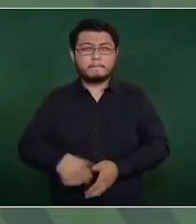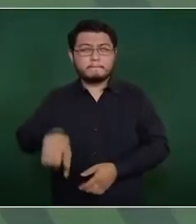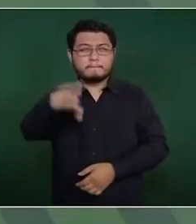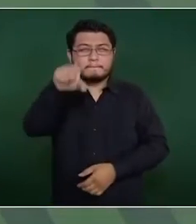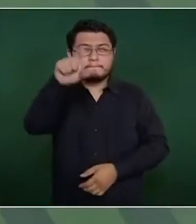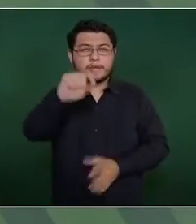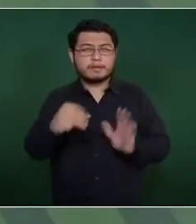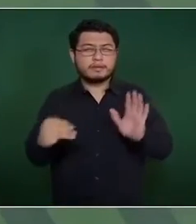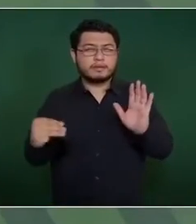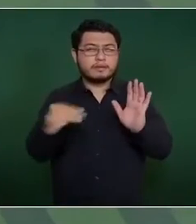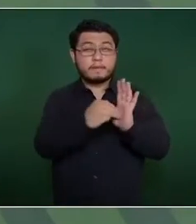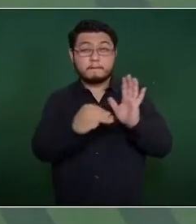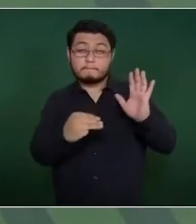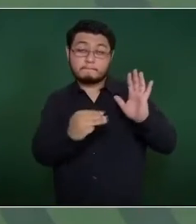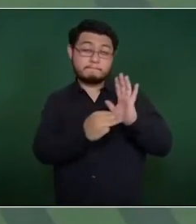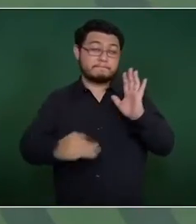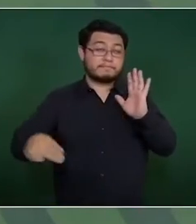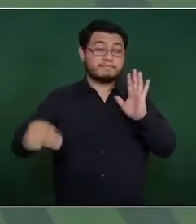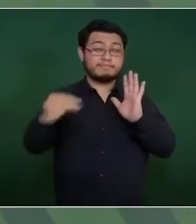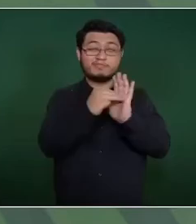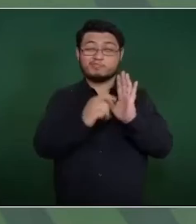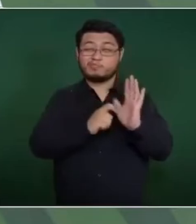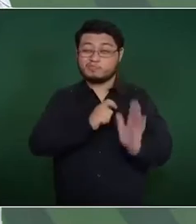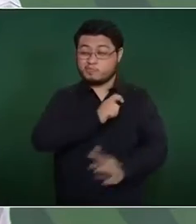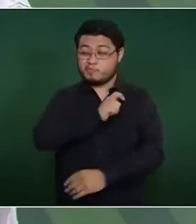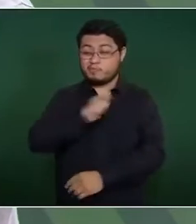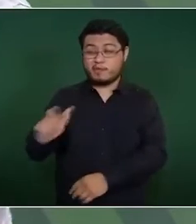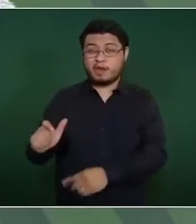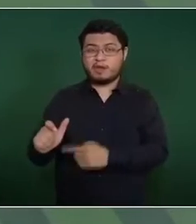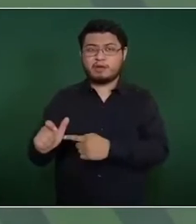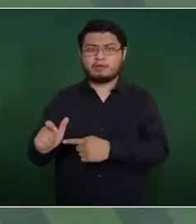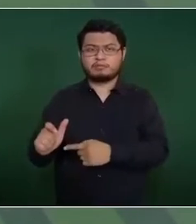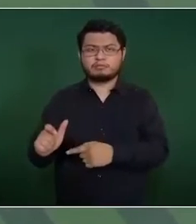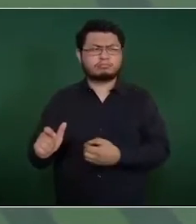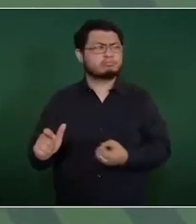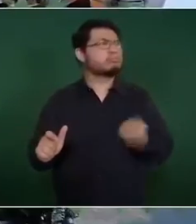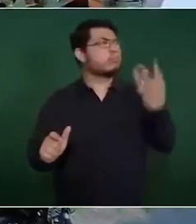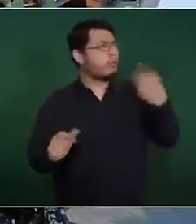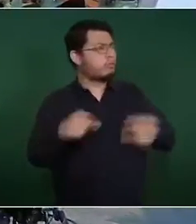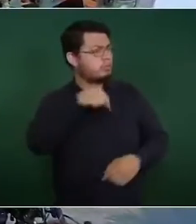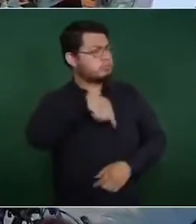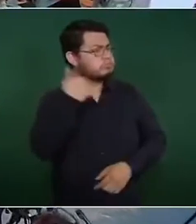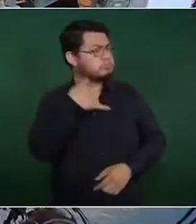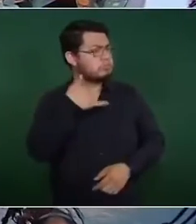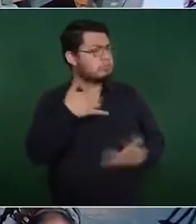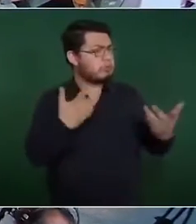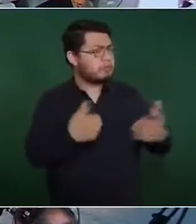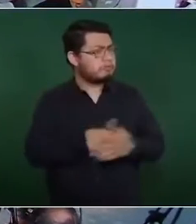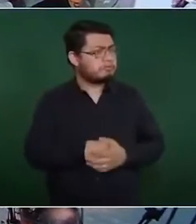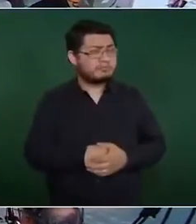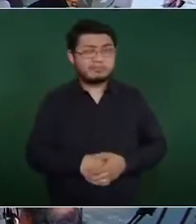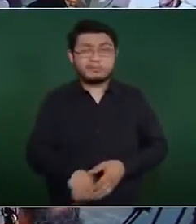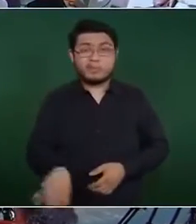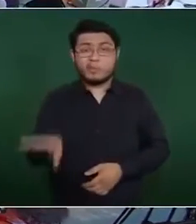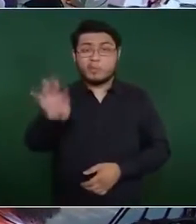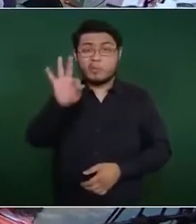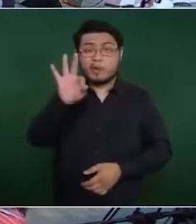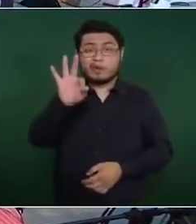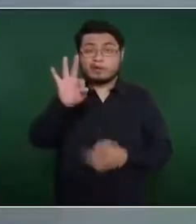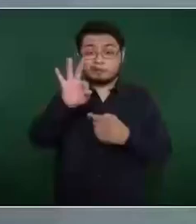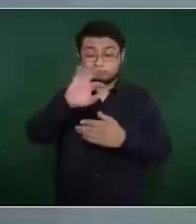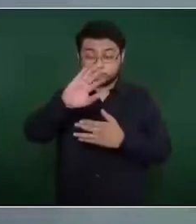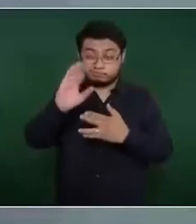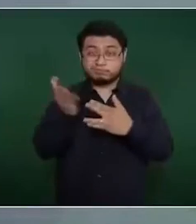20,000 millones de pesos. ¿Cuánto tiene de presupuesto Yucatán al año? 40. 40, la mitad.